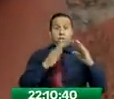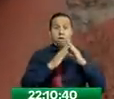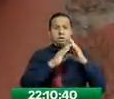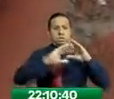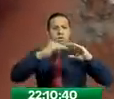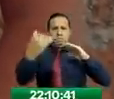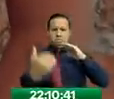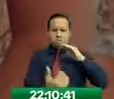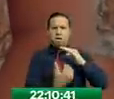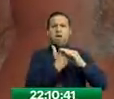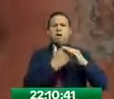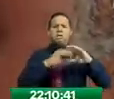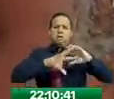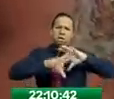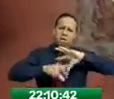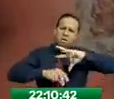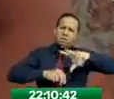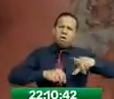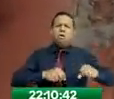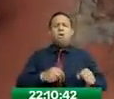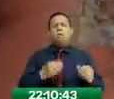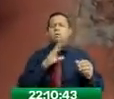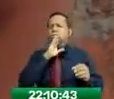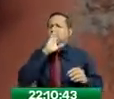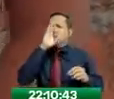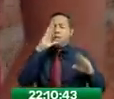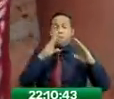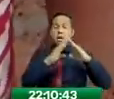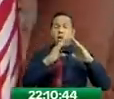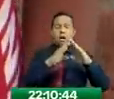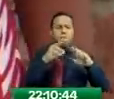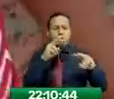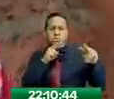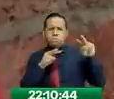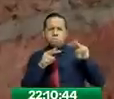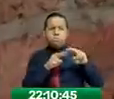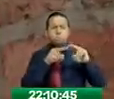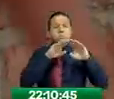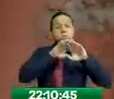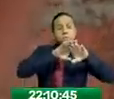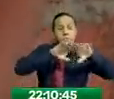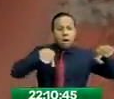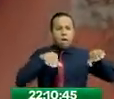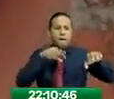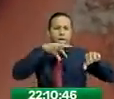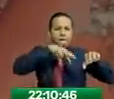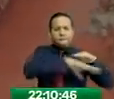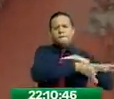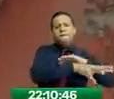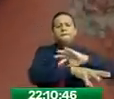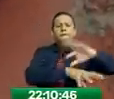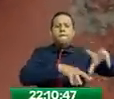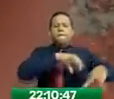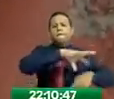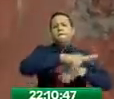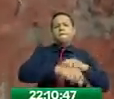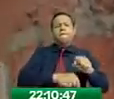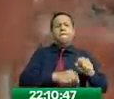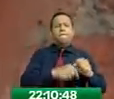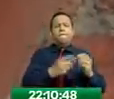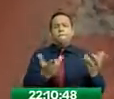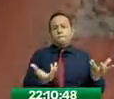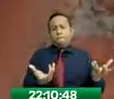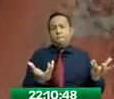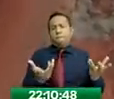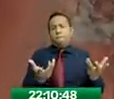llevaron televisor, entran por la parte de atrás y de ahí después que hicieron el robo salieron